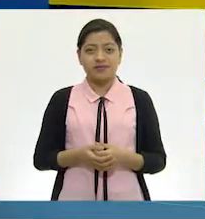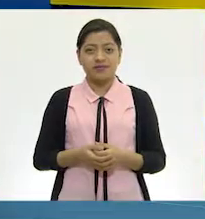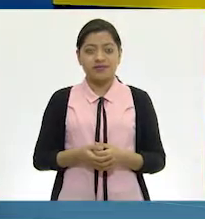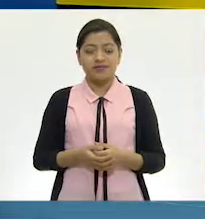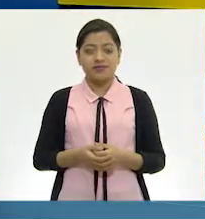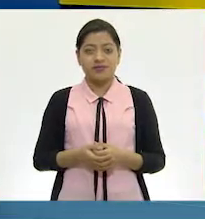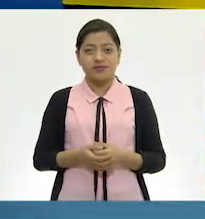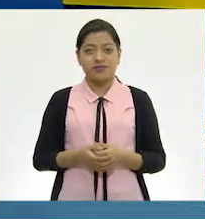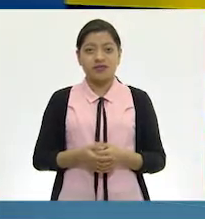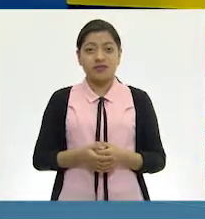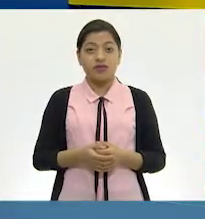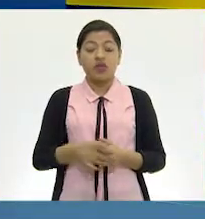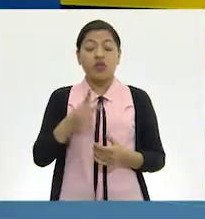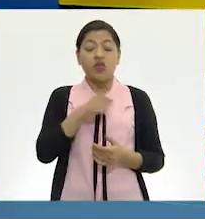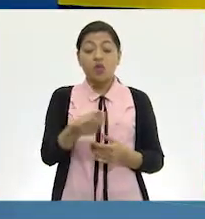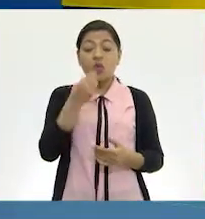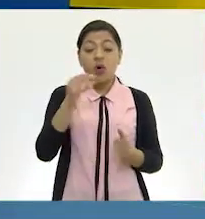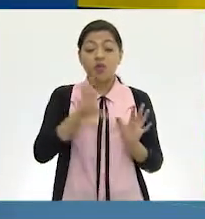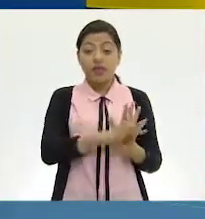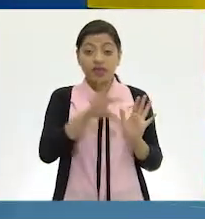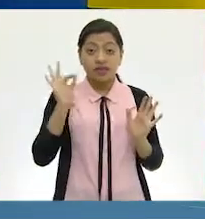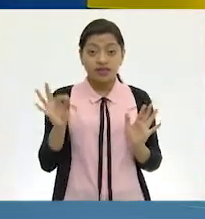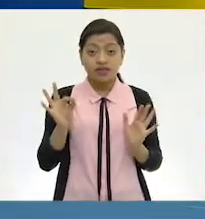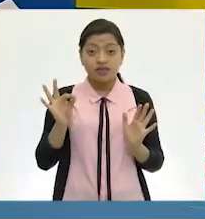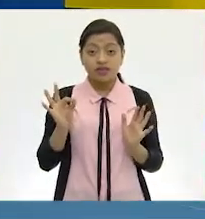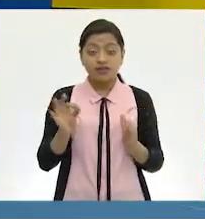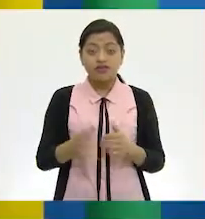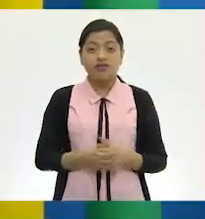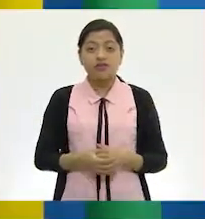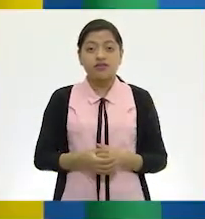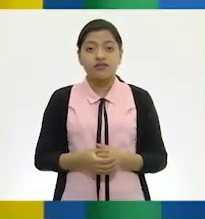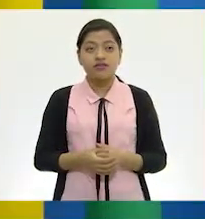Está seleccionando su menú. ¡Ay, tío!